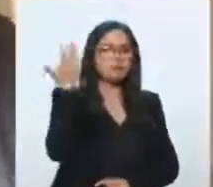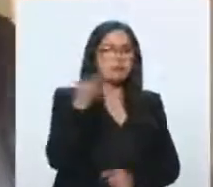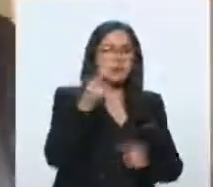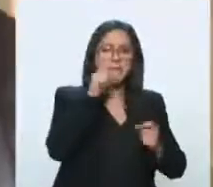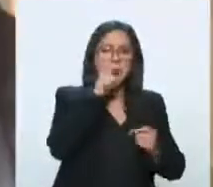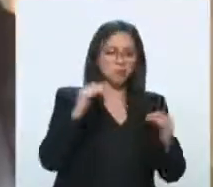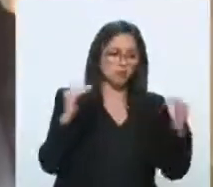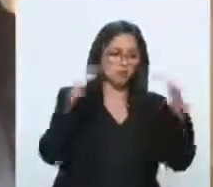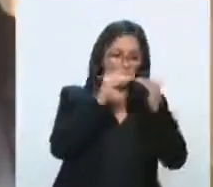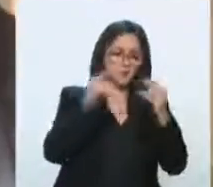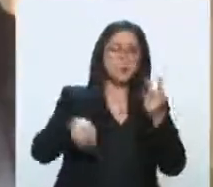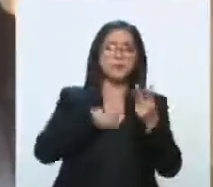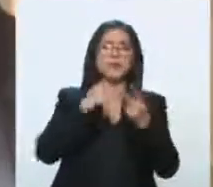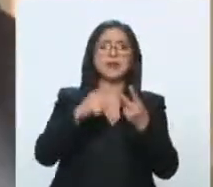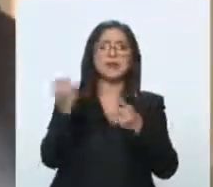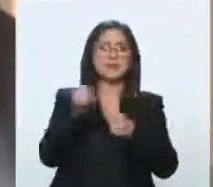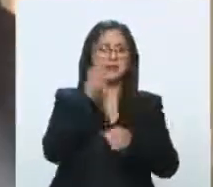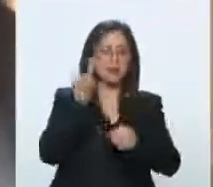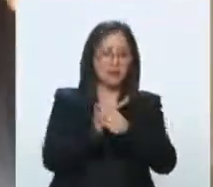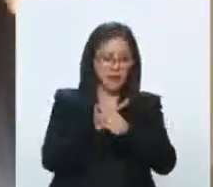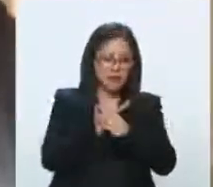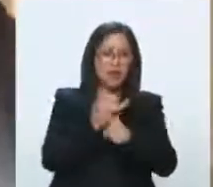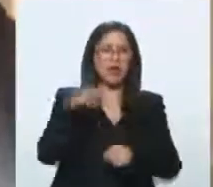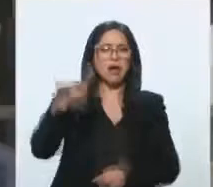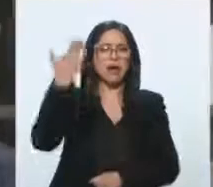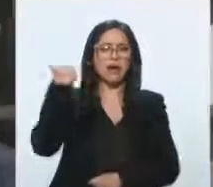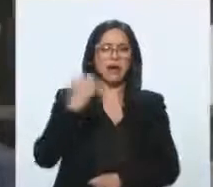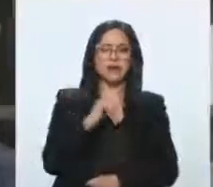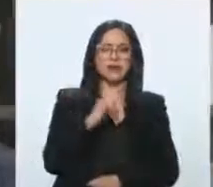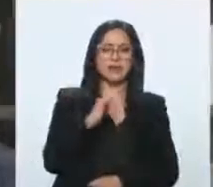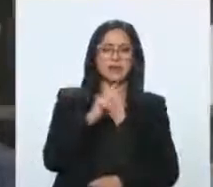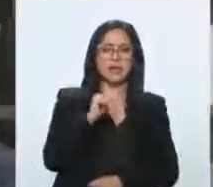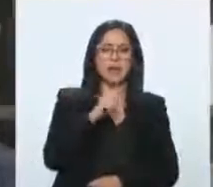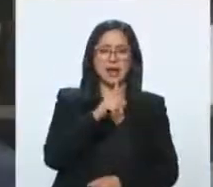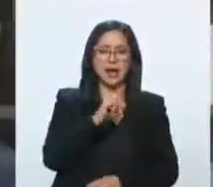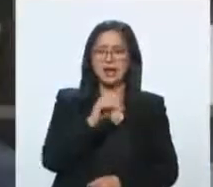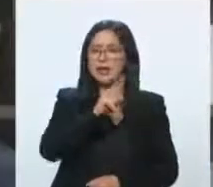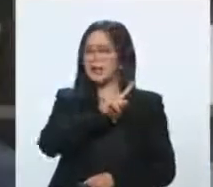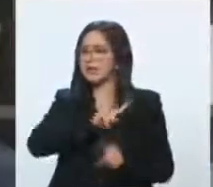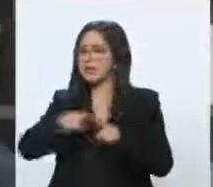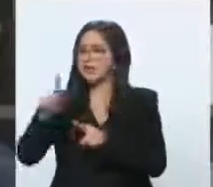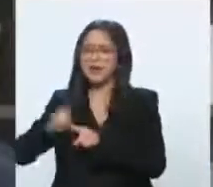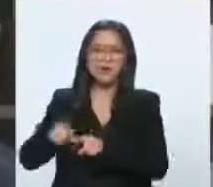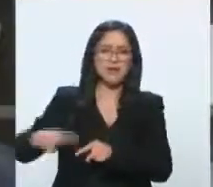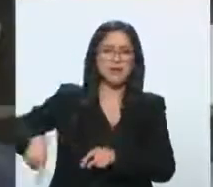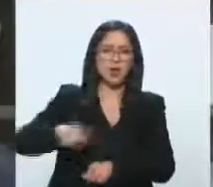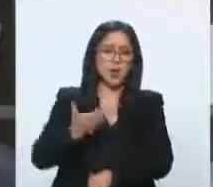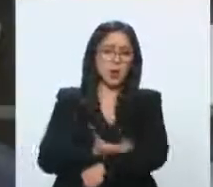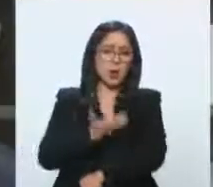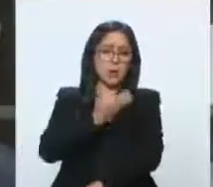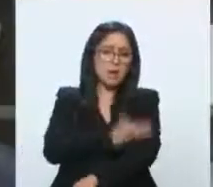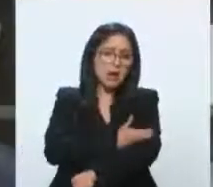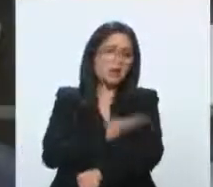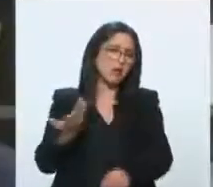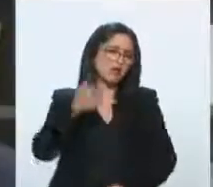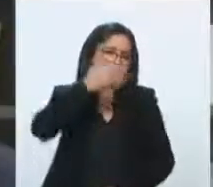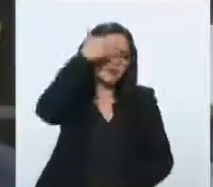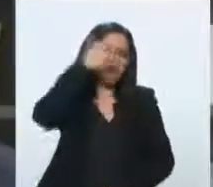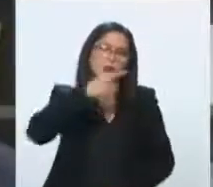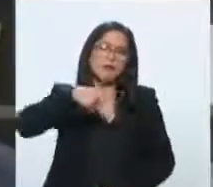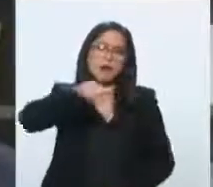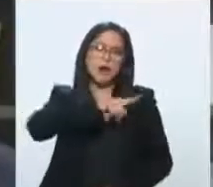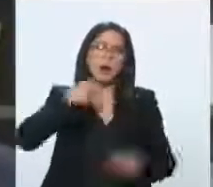que la diferencia que había o que tenía Citlali con el resto de sus contendientes era más evidente,